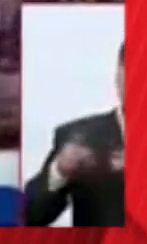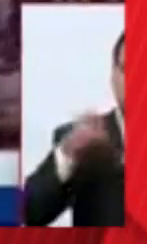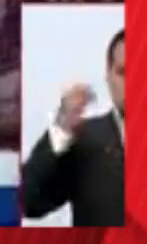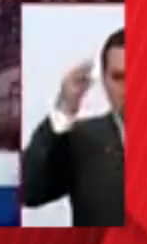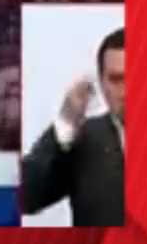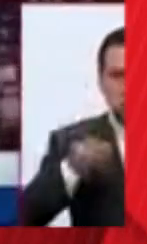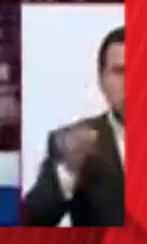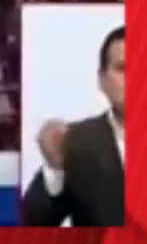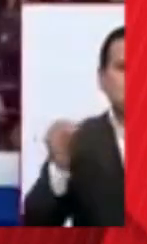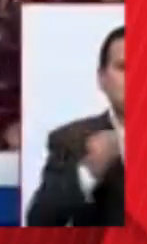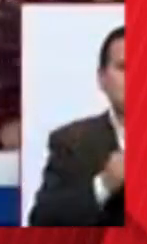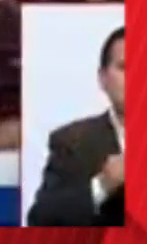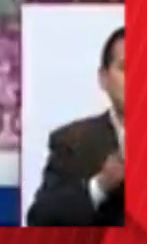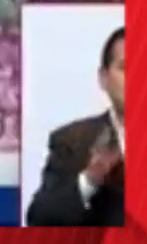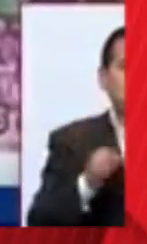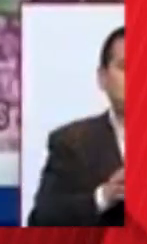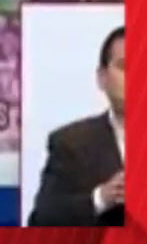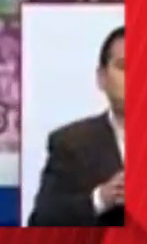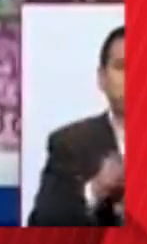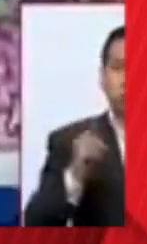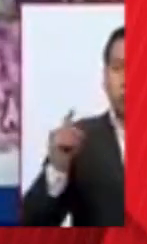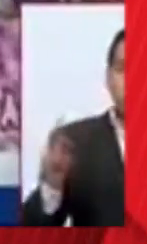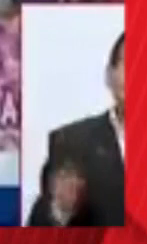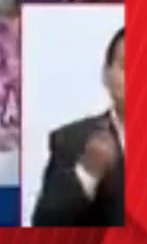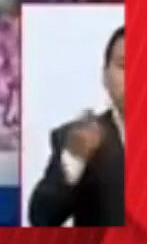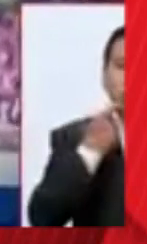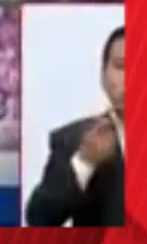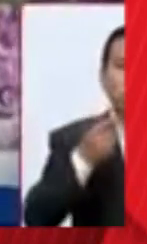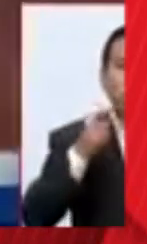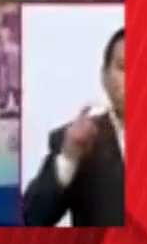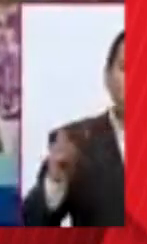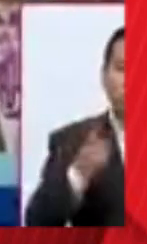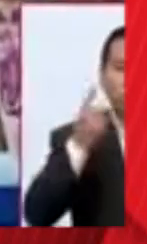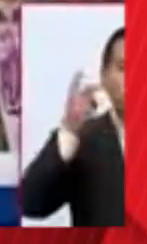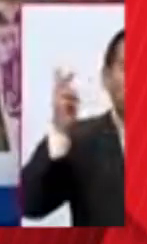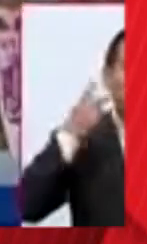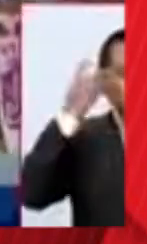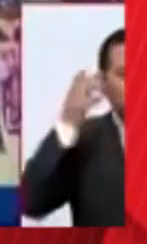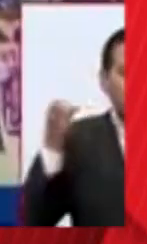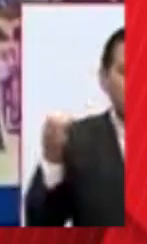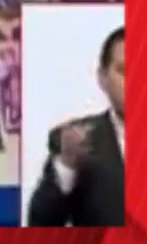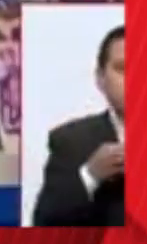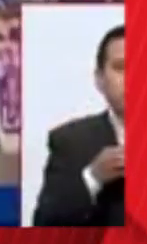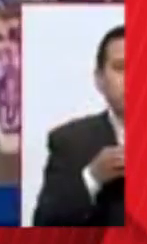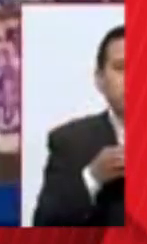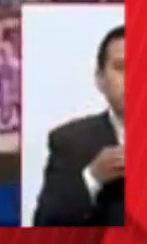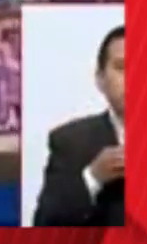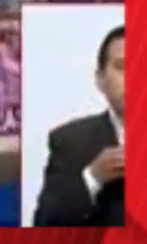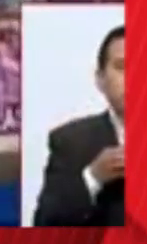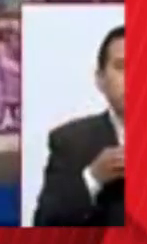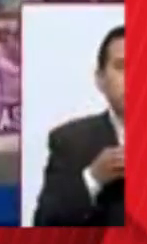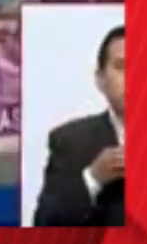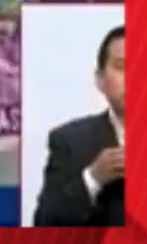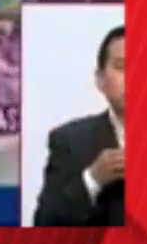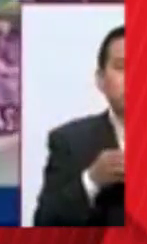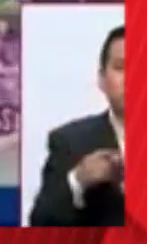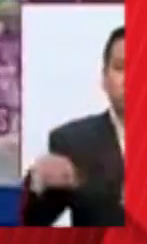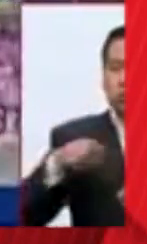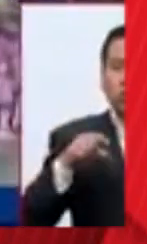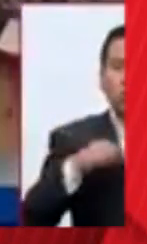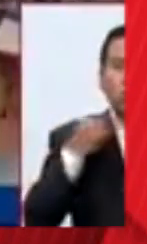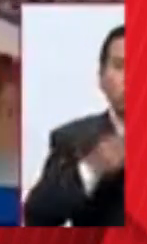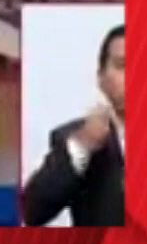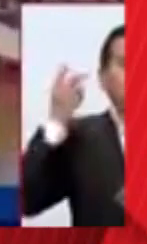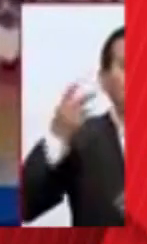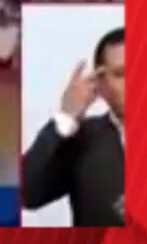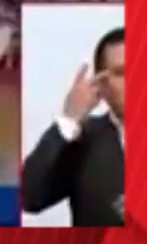conclusiones. El único instrumento político o un movimiento político